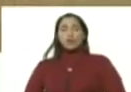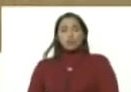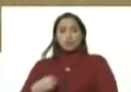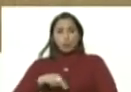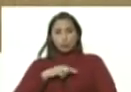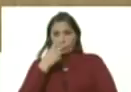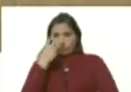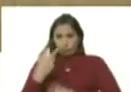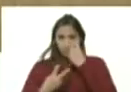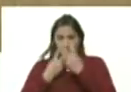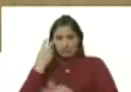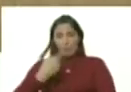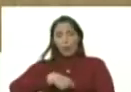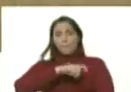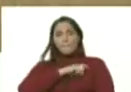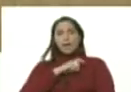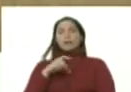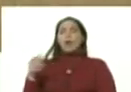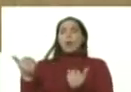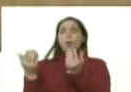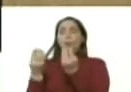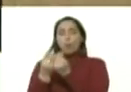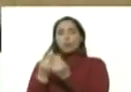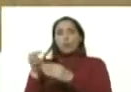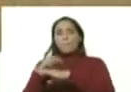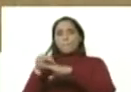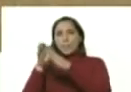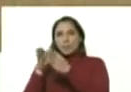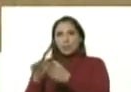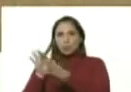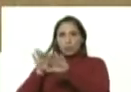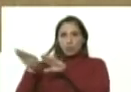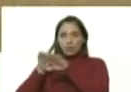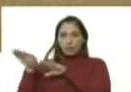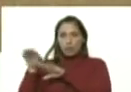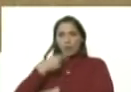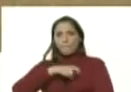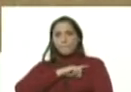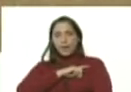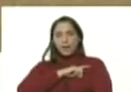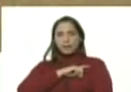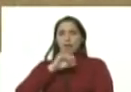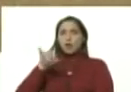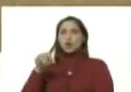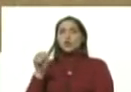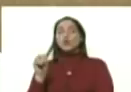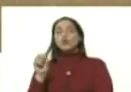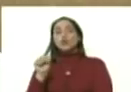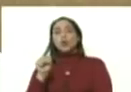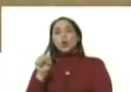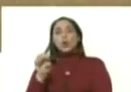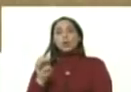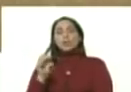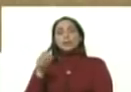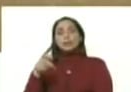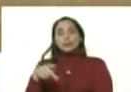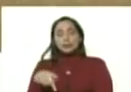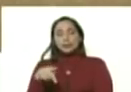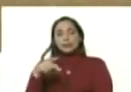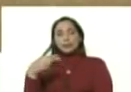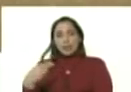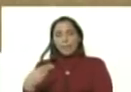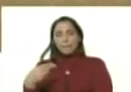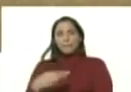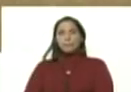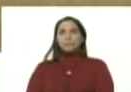con el ministro de Exteriores de España, Josep Borrell, con quien allí en el Palacio de